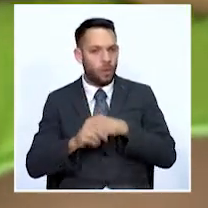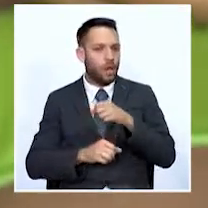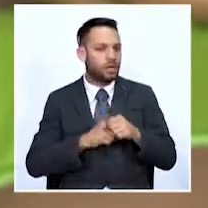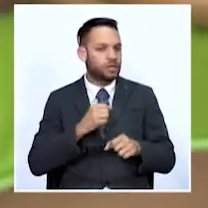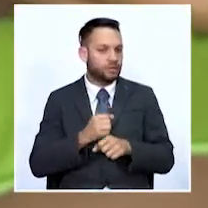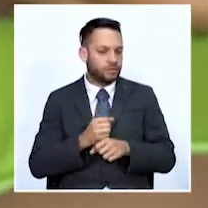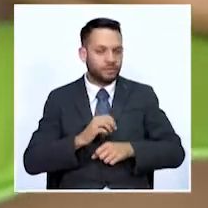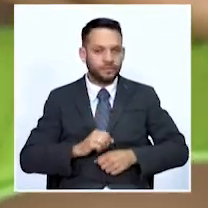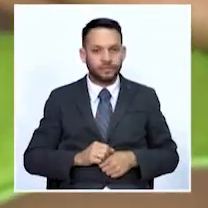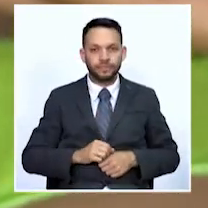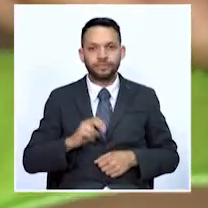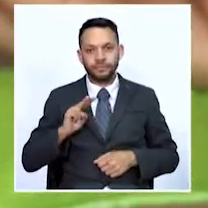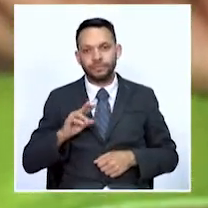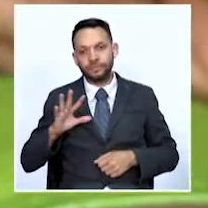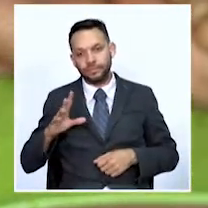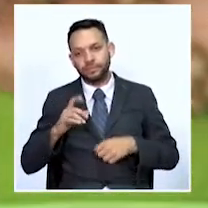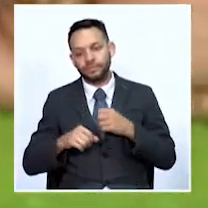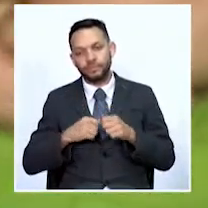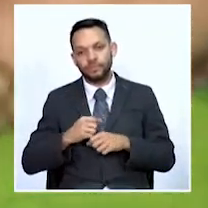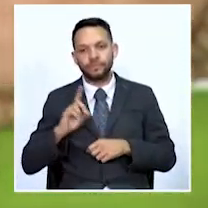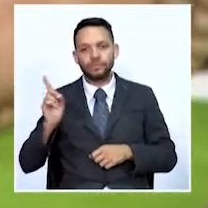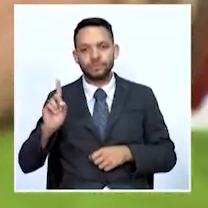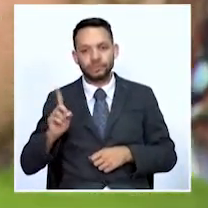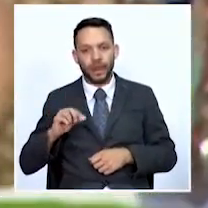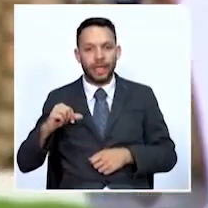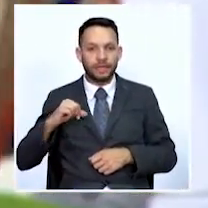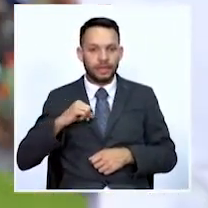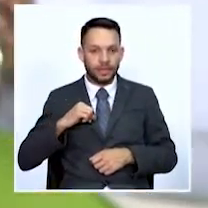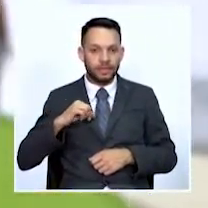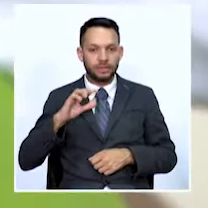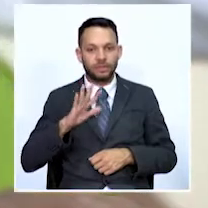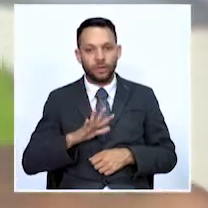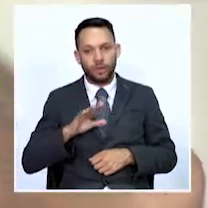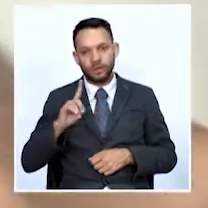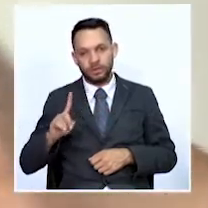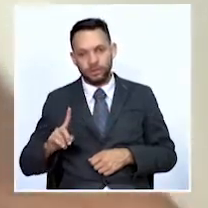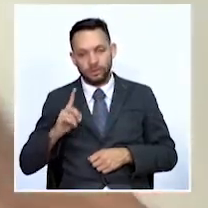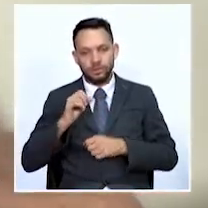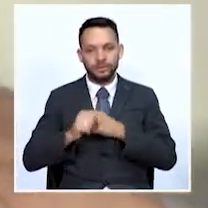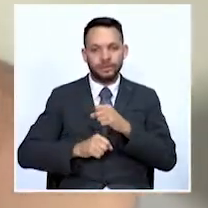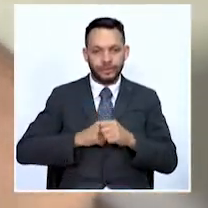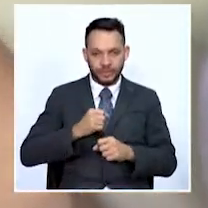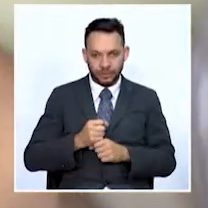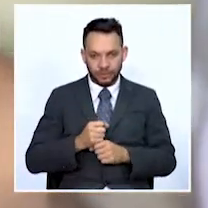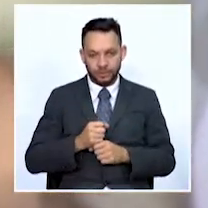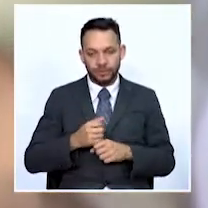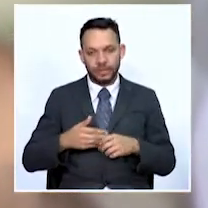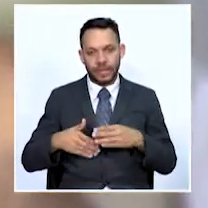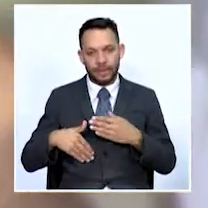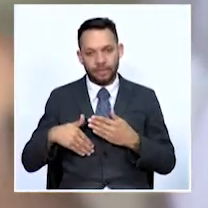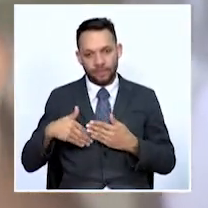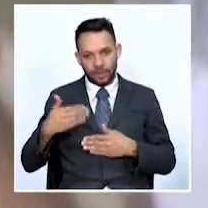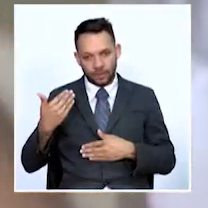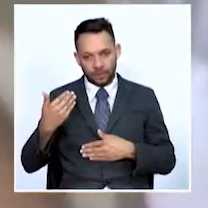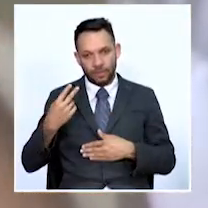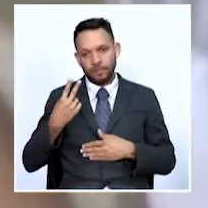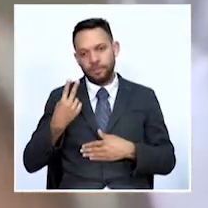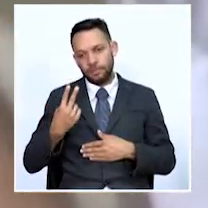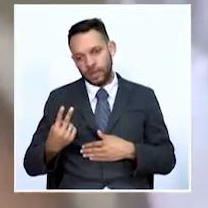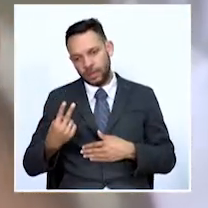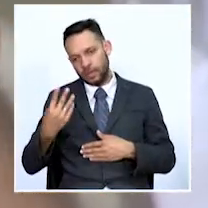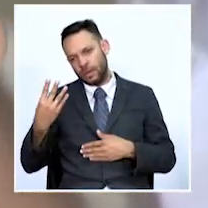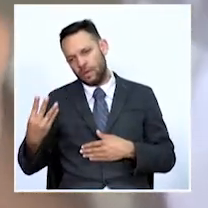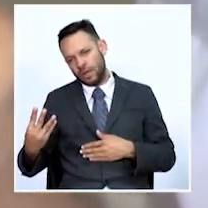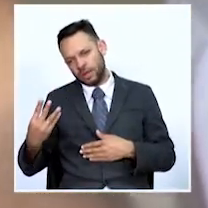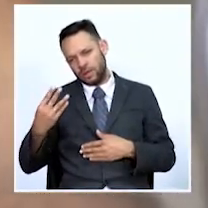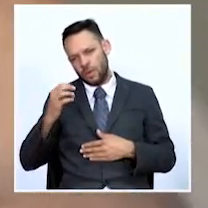más. 25. ¿Cuántos años tienes? 51. Es decir, que te empezó a los 24 años. Más o 25